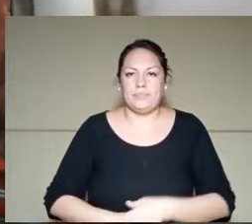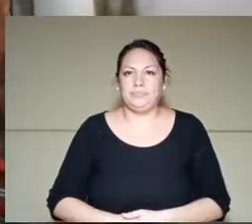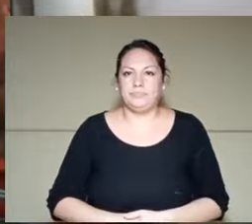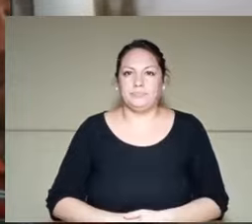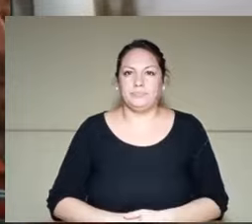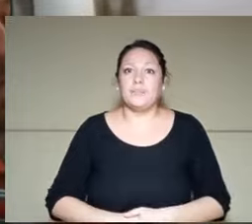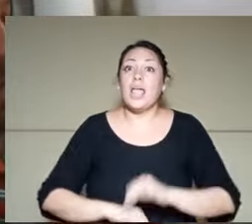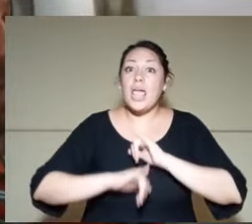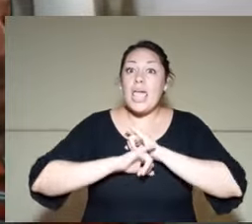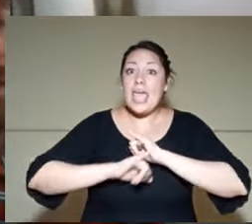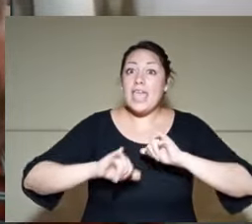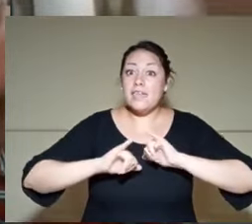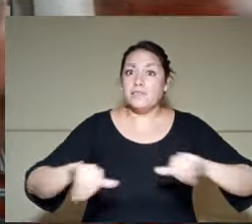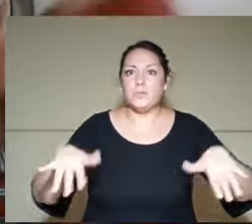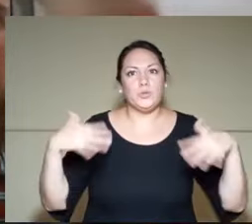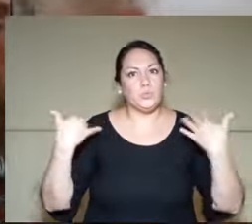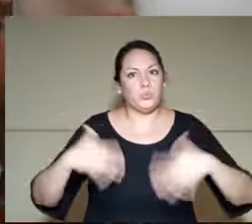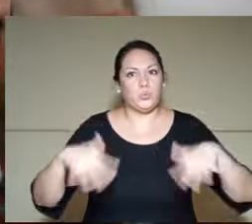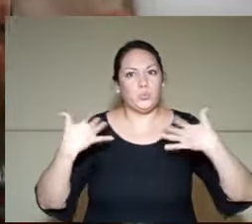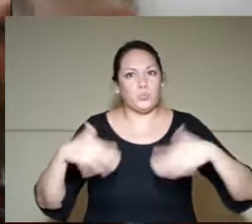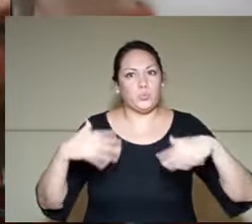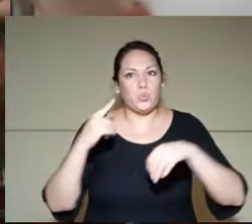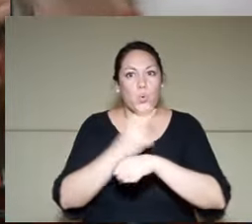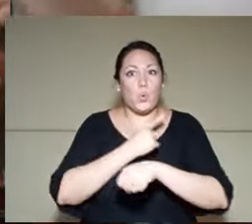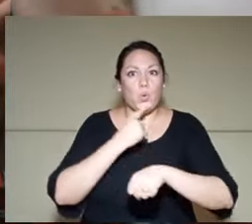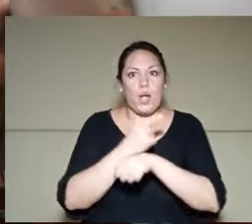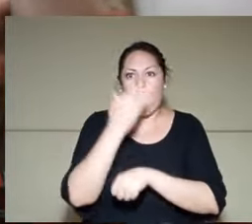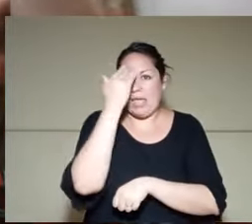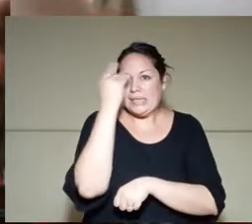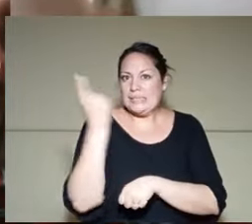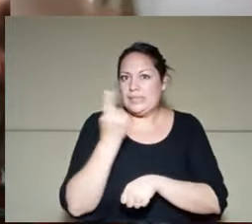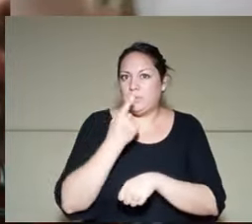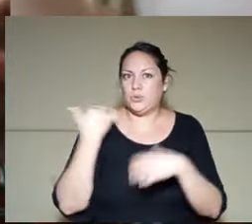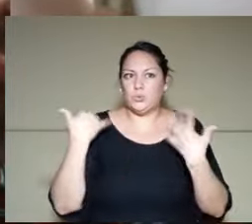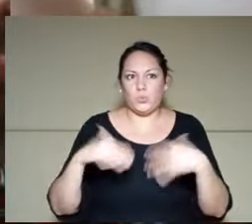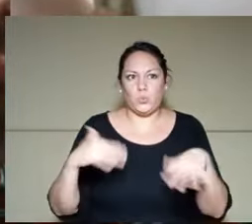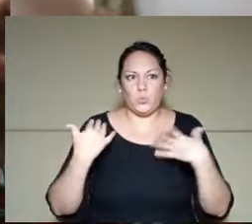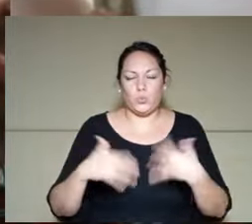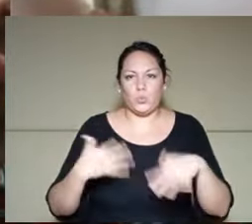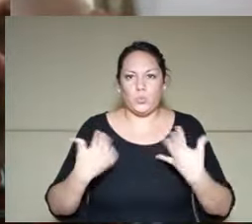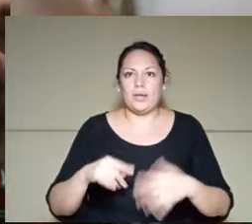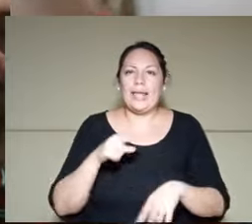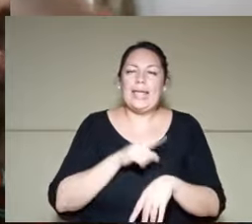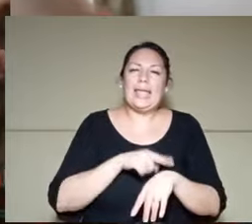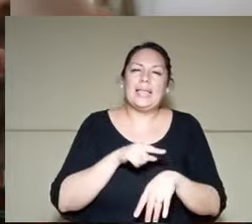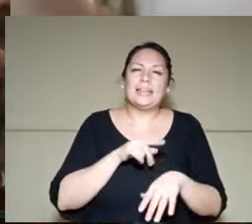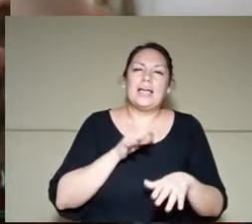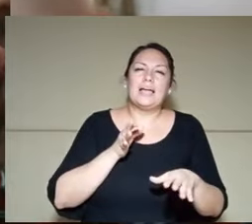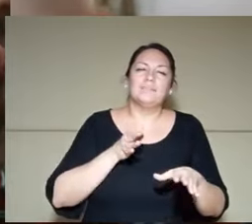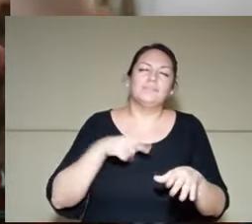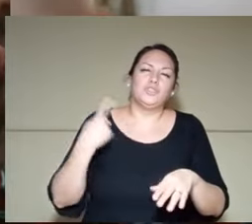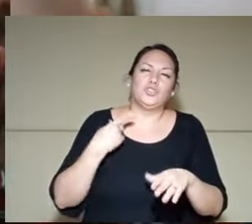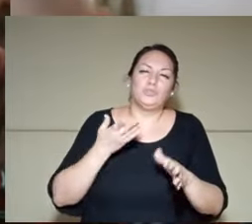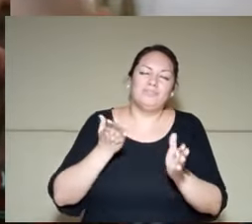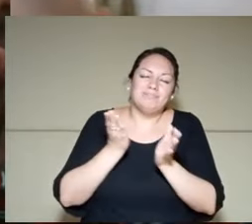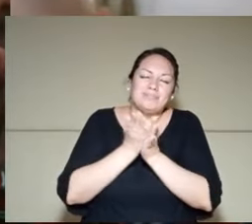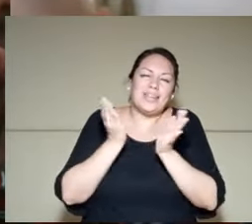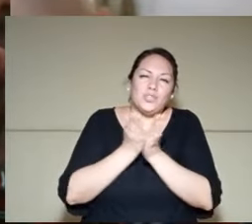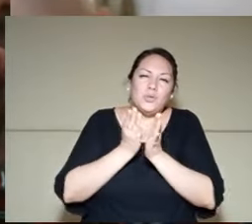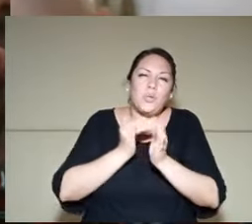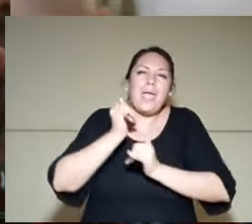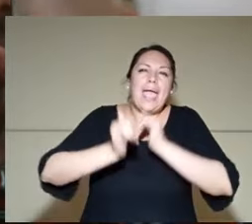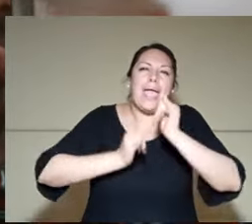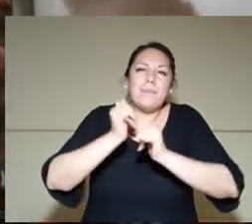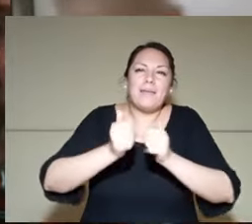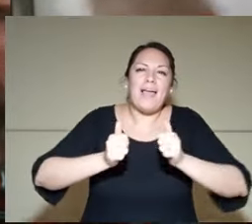Bien, ha sido bastante información para 1 hora y cuarto. Esto